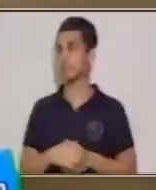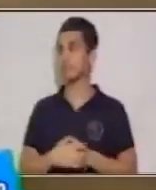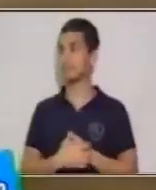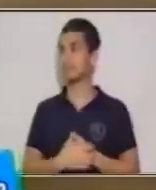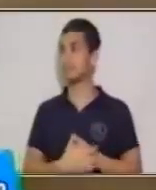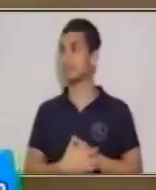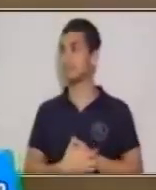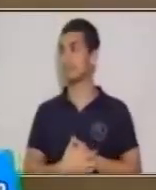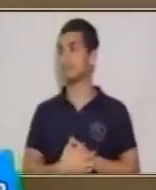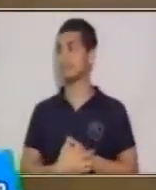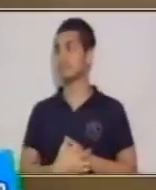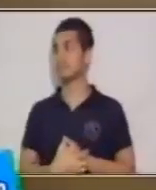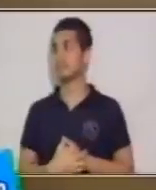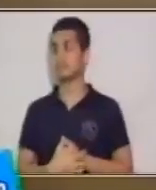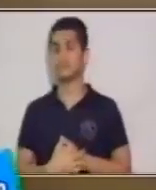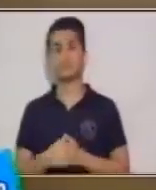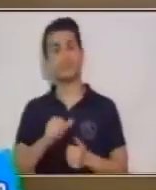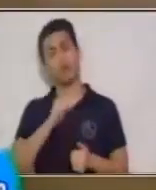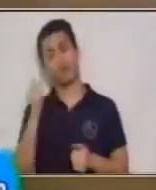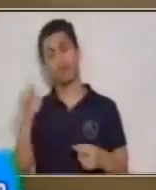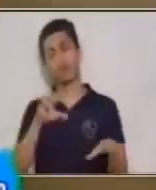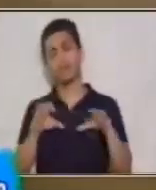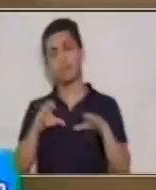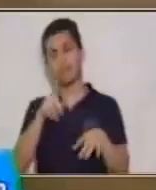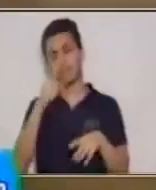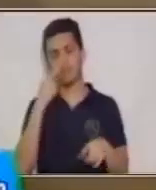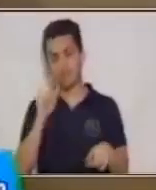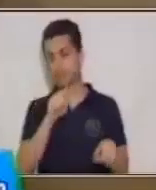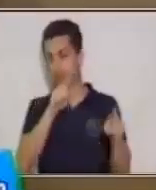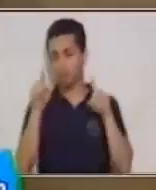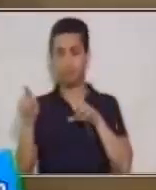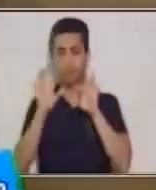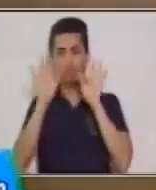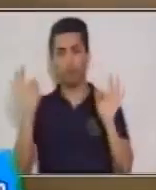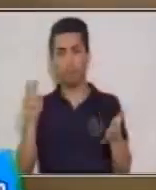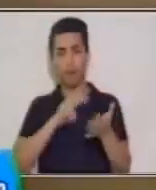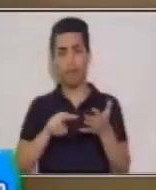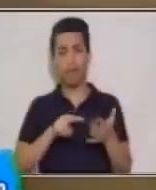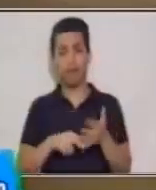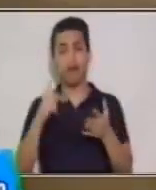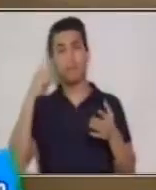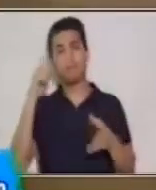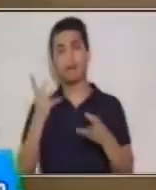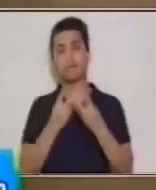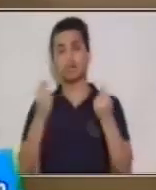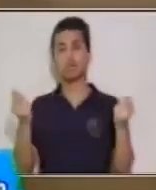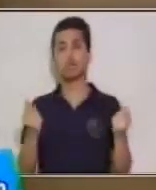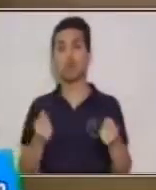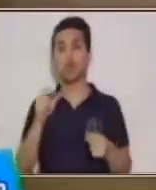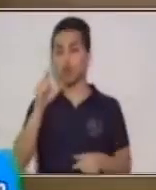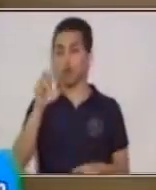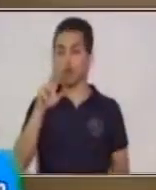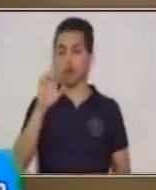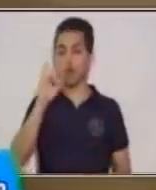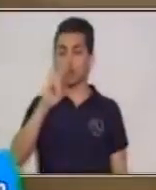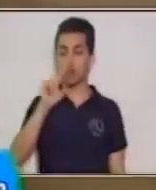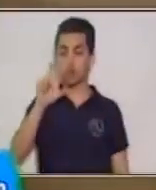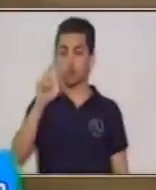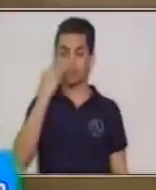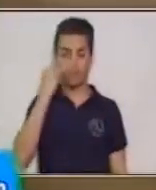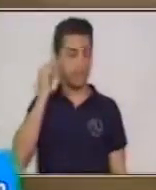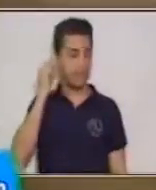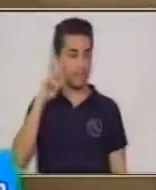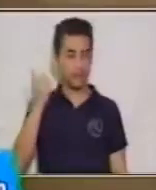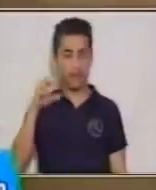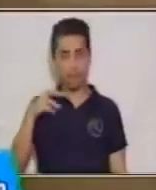¿Qué otra actividad crees tú que puedes utilizar estos tipos de lectura? Para resolver crucigramas, para